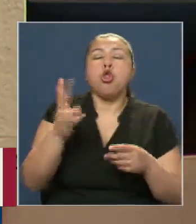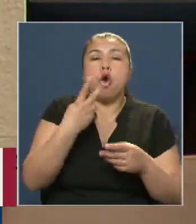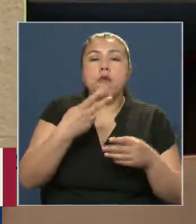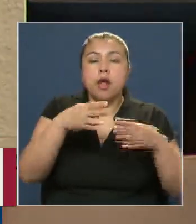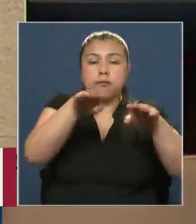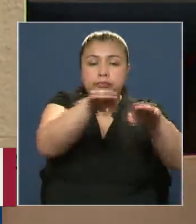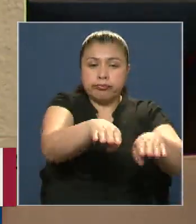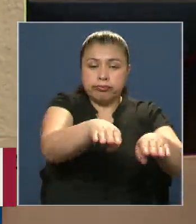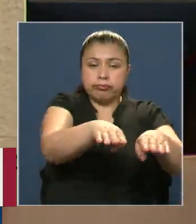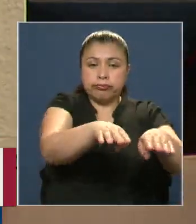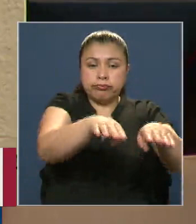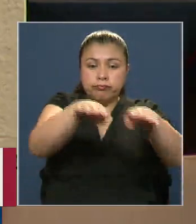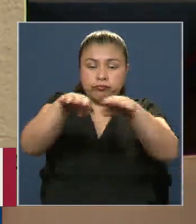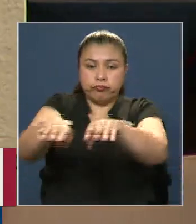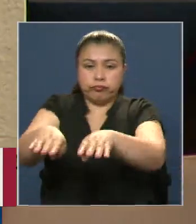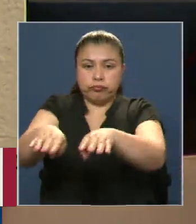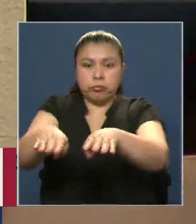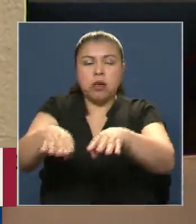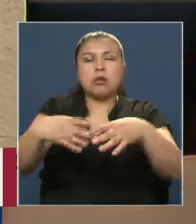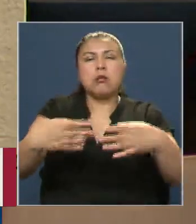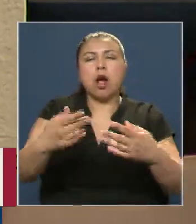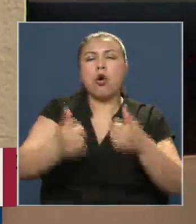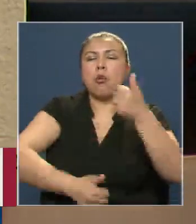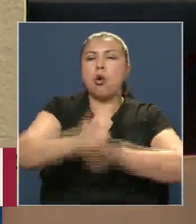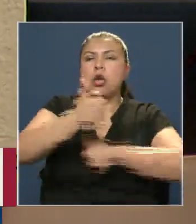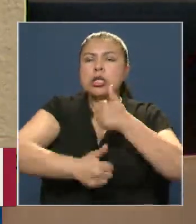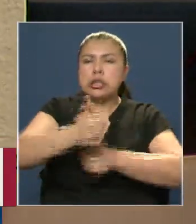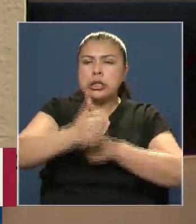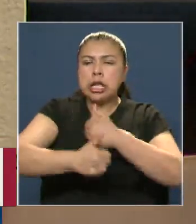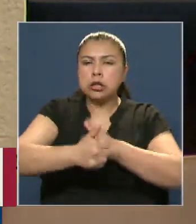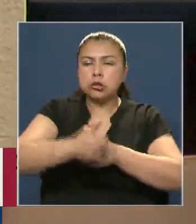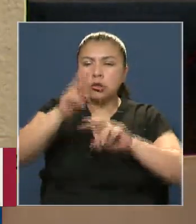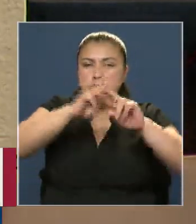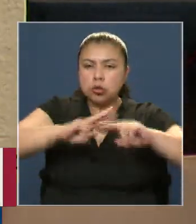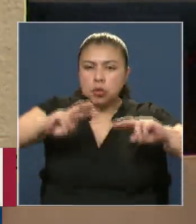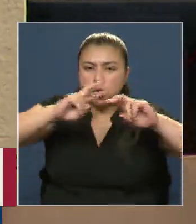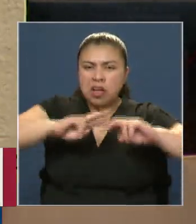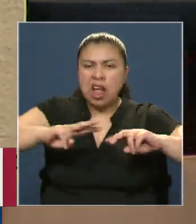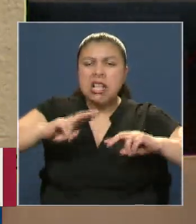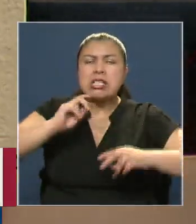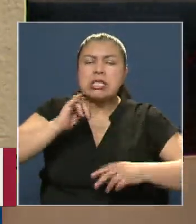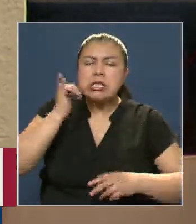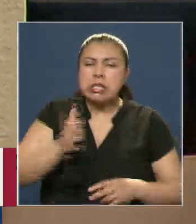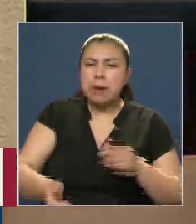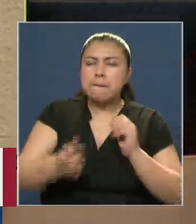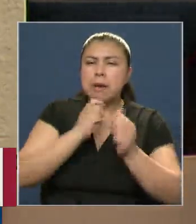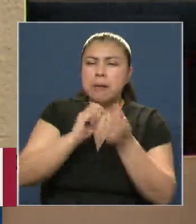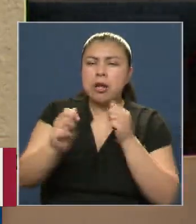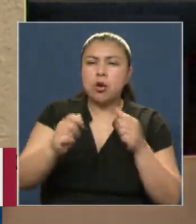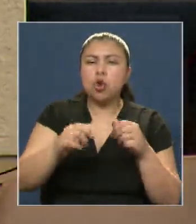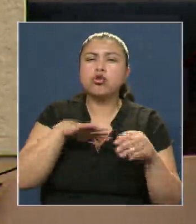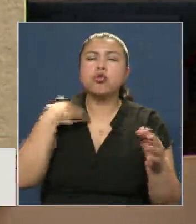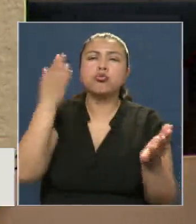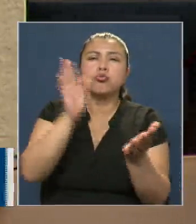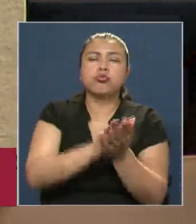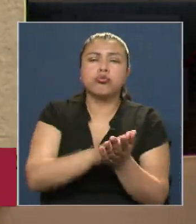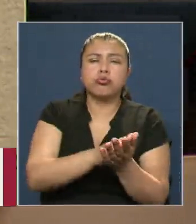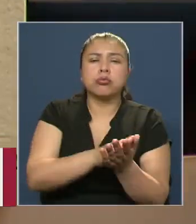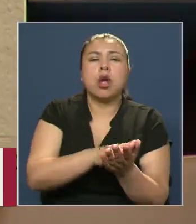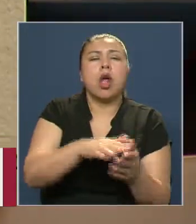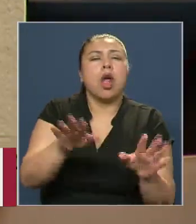excusa de la licitación y estudio, se vive permanentemente riesgo de accidentes y de muertes como hasta ahora han